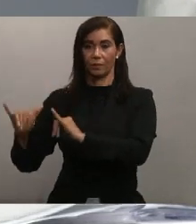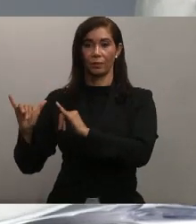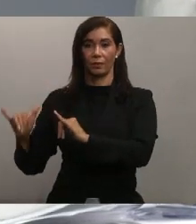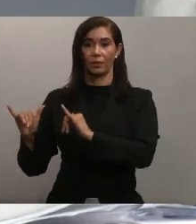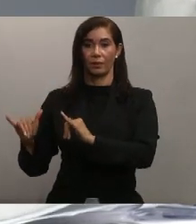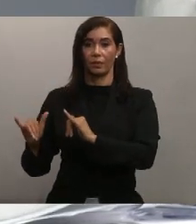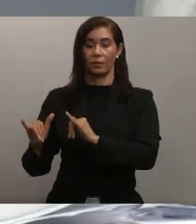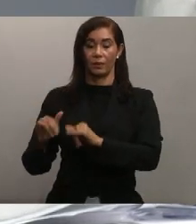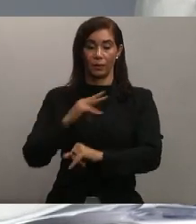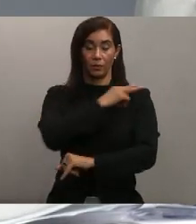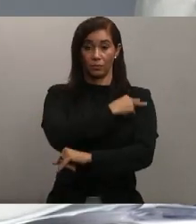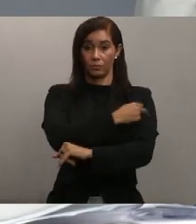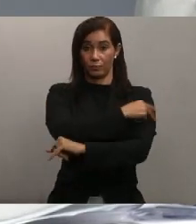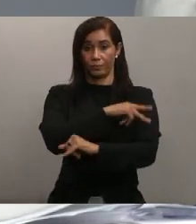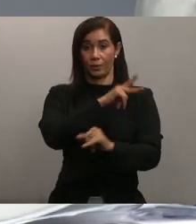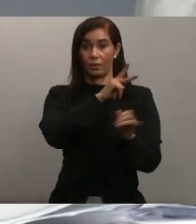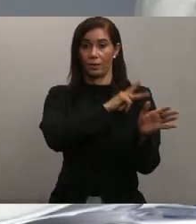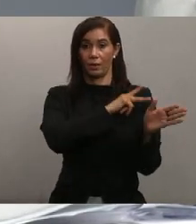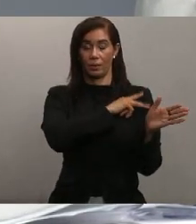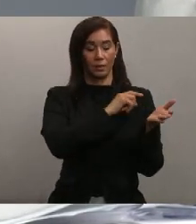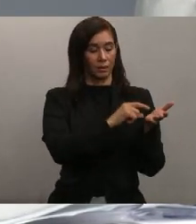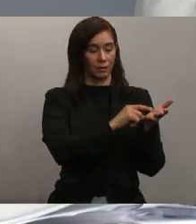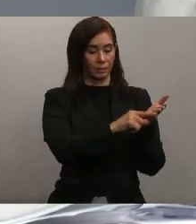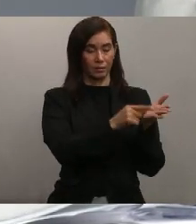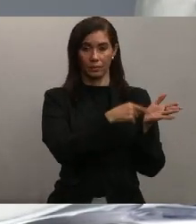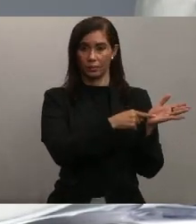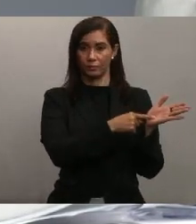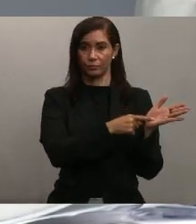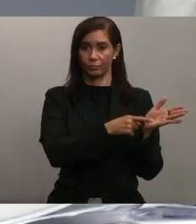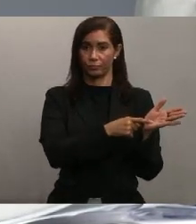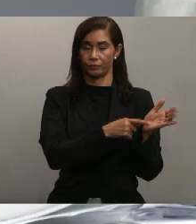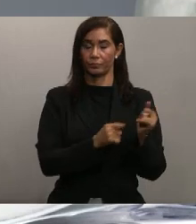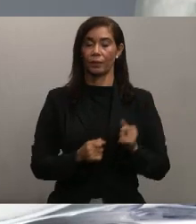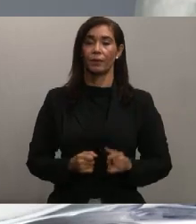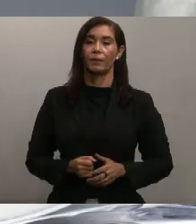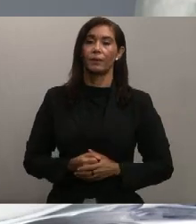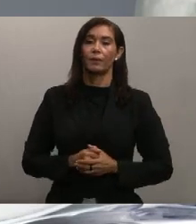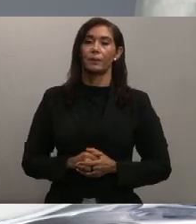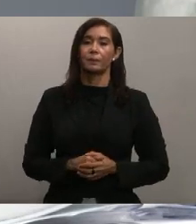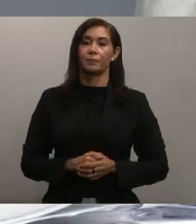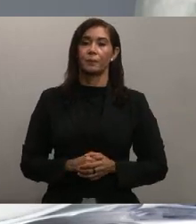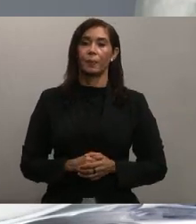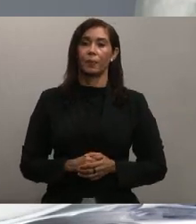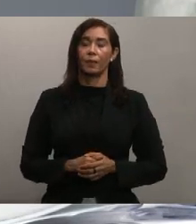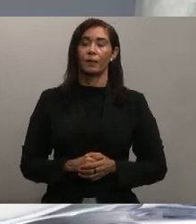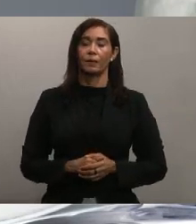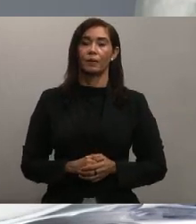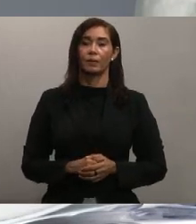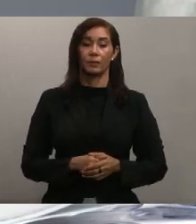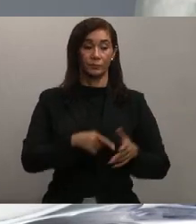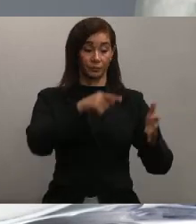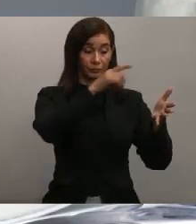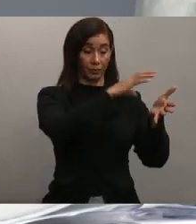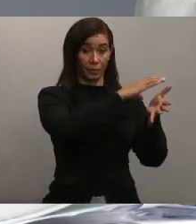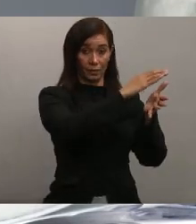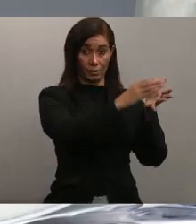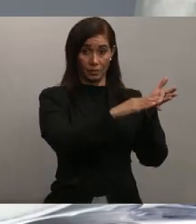las clínicas y los hospitales donde han sido atendidos. Eso nos permite a nosotros,